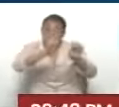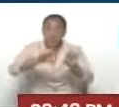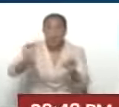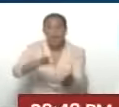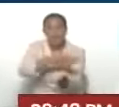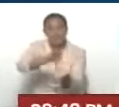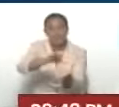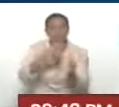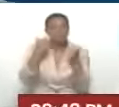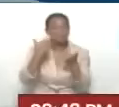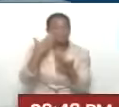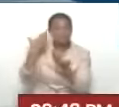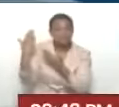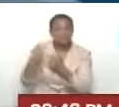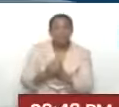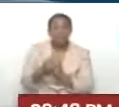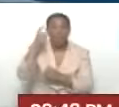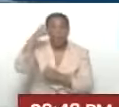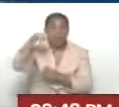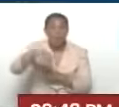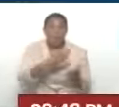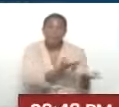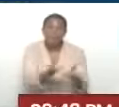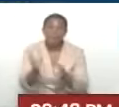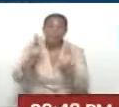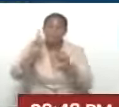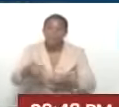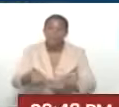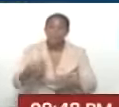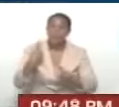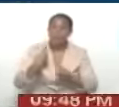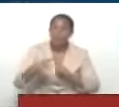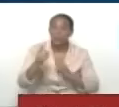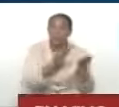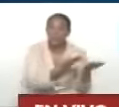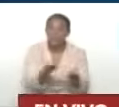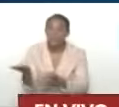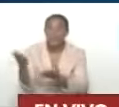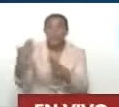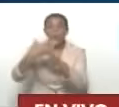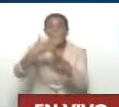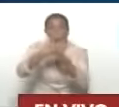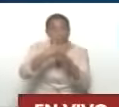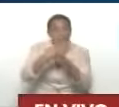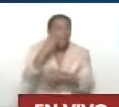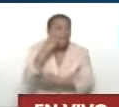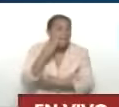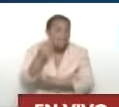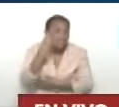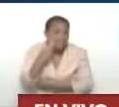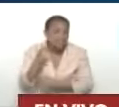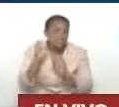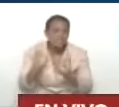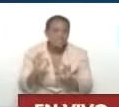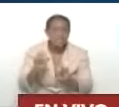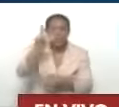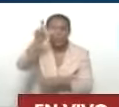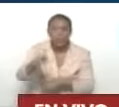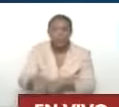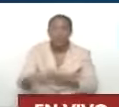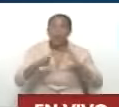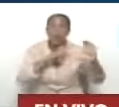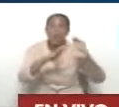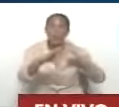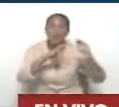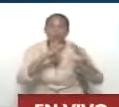jurado. Hoy tenemos unos invitados aquí muy especiales que han compartido esta experiencia. Se trata de los